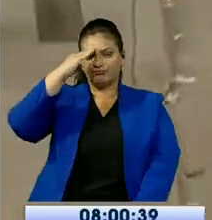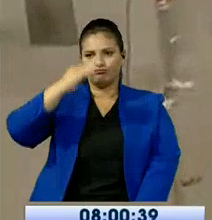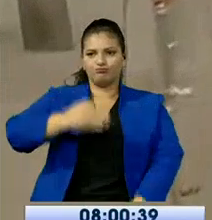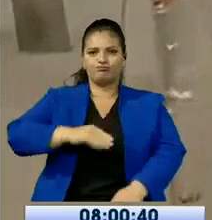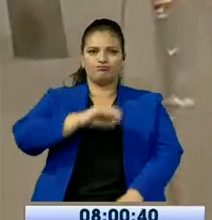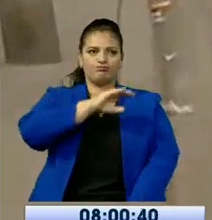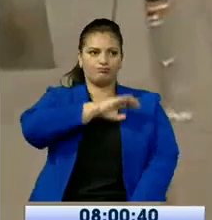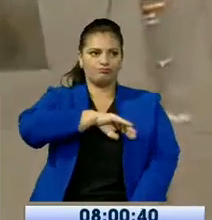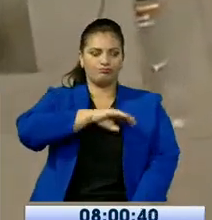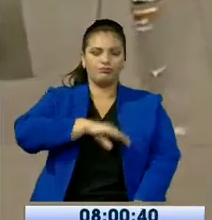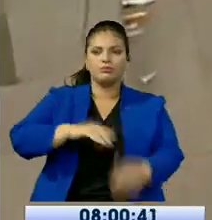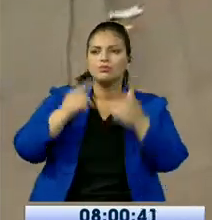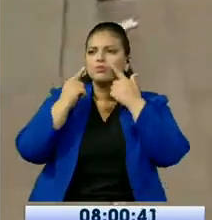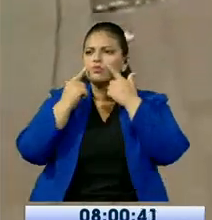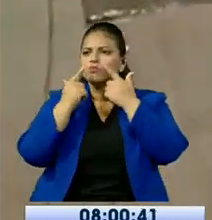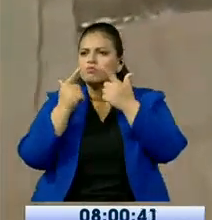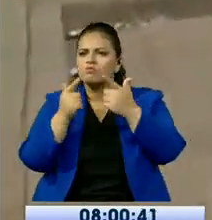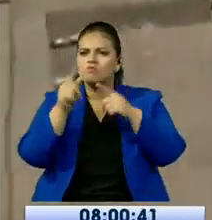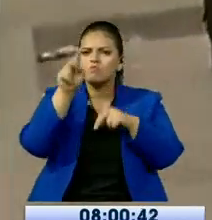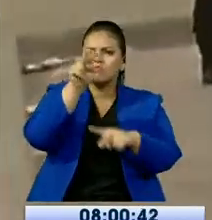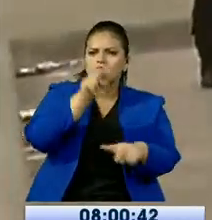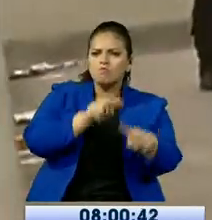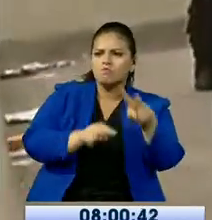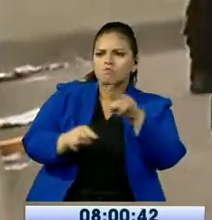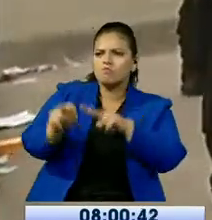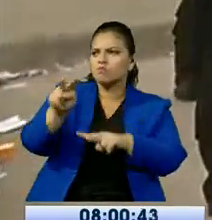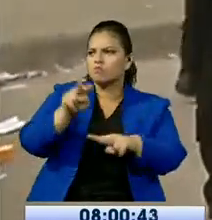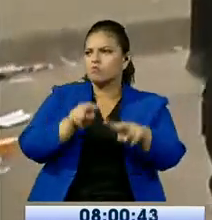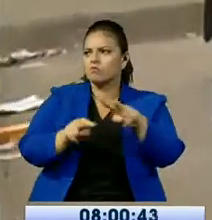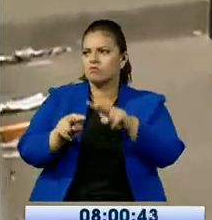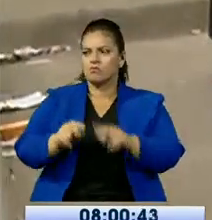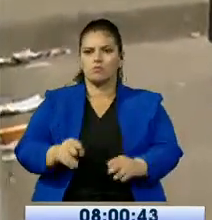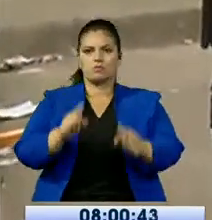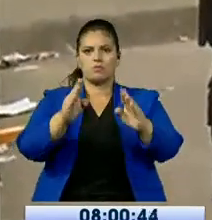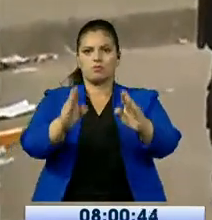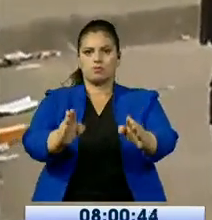aquí existen agentes de la Policía Nacional, Policía Judicial,